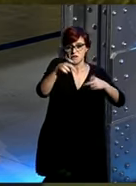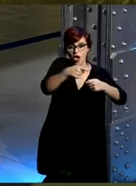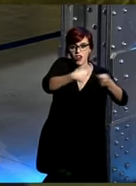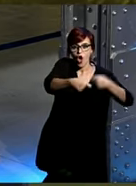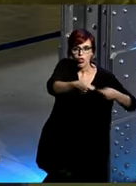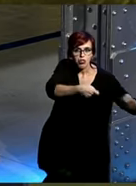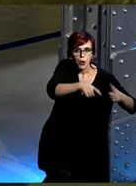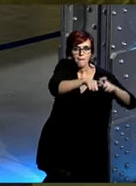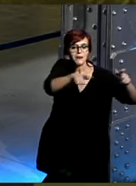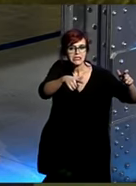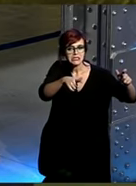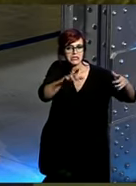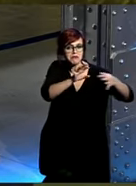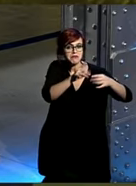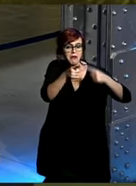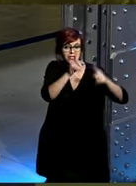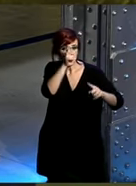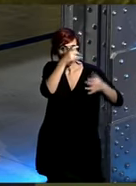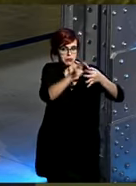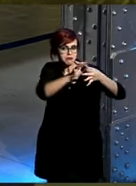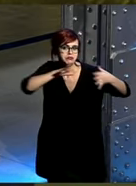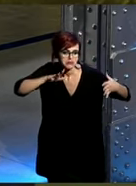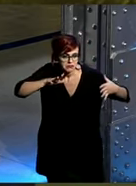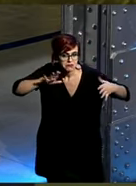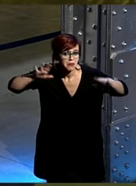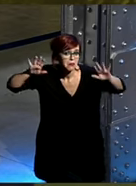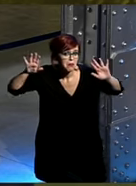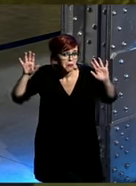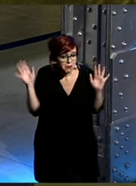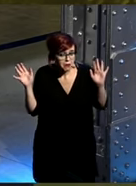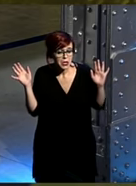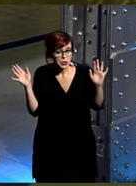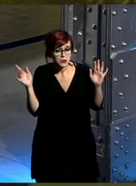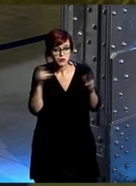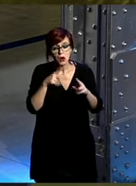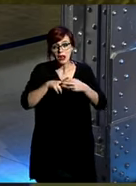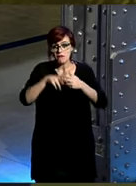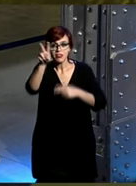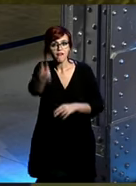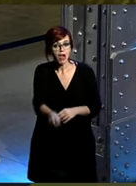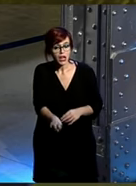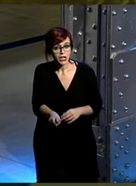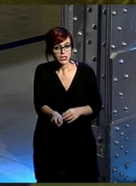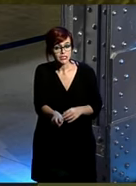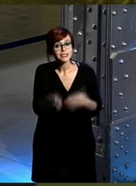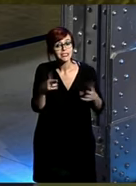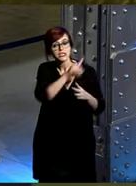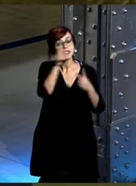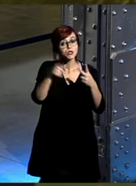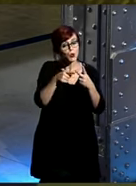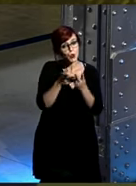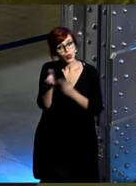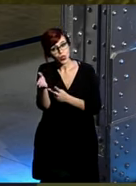nos encuadra muchas veces, pero que creo que es una herramienta fundamental. Y el